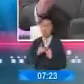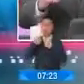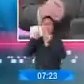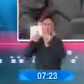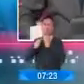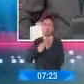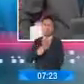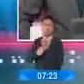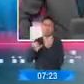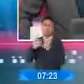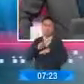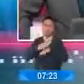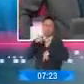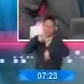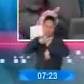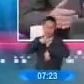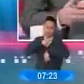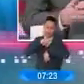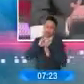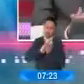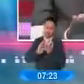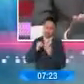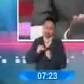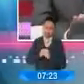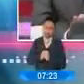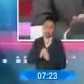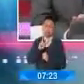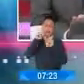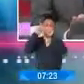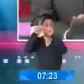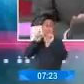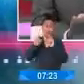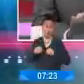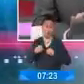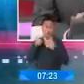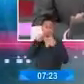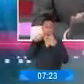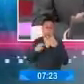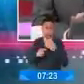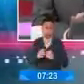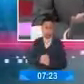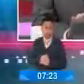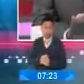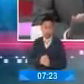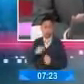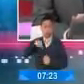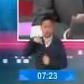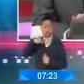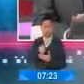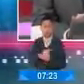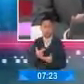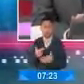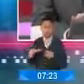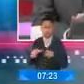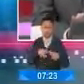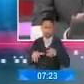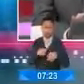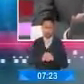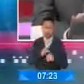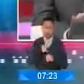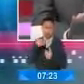en homenaje al tiempo, directamente a algunas preguntas y cuestionamientos obvios de esta semana muy movidita, una semana